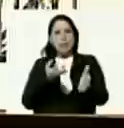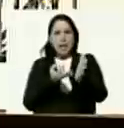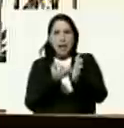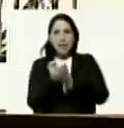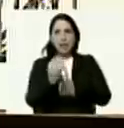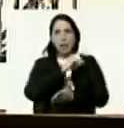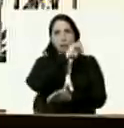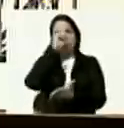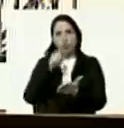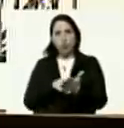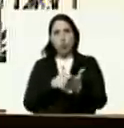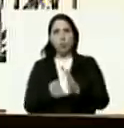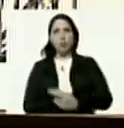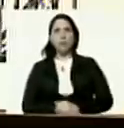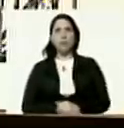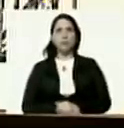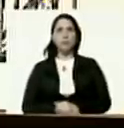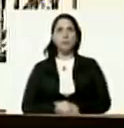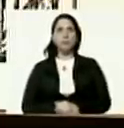absoluta.